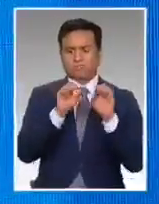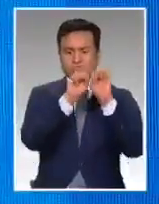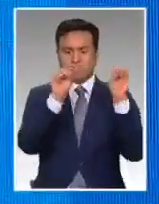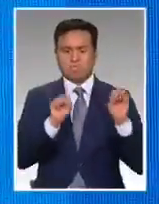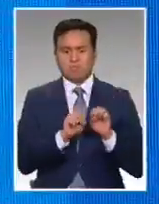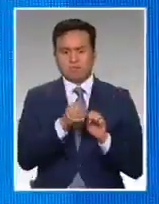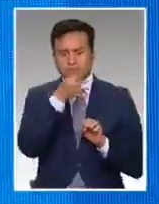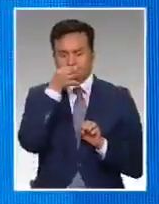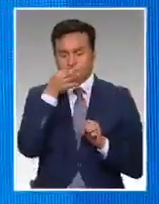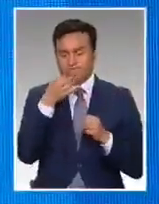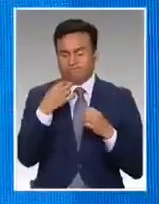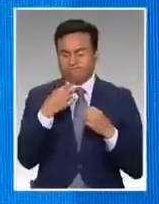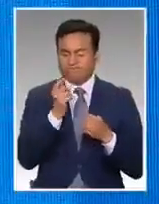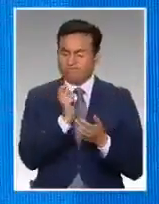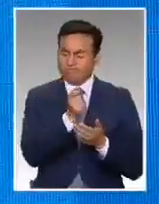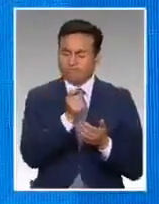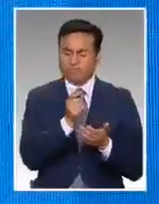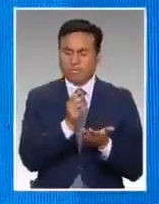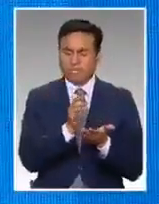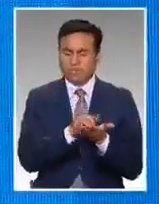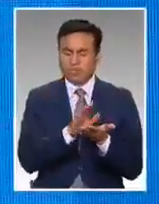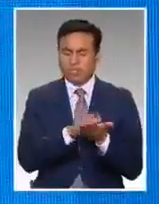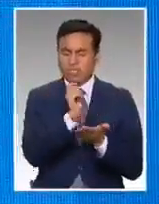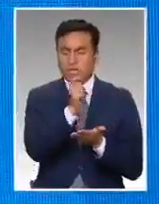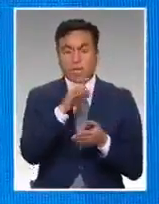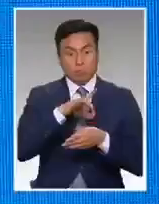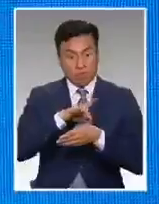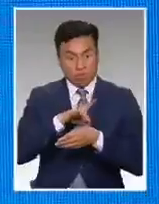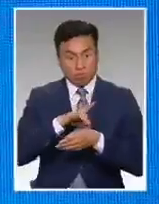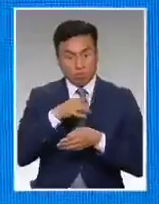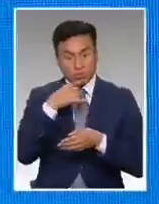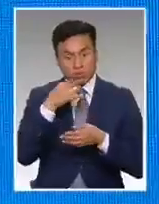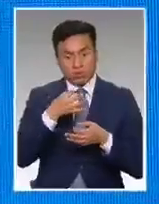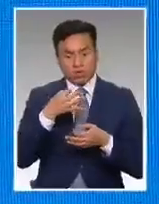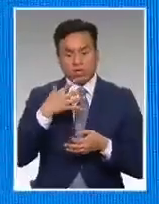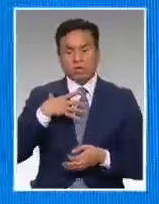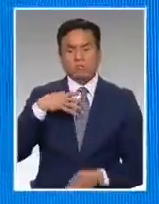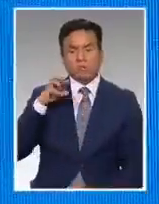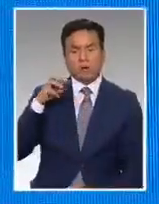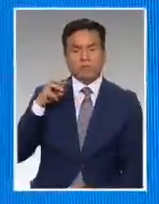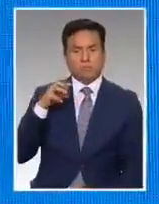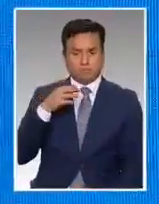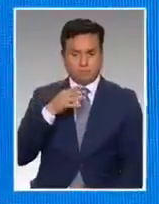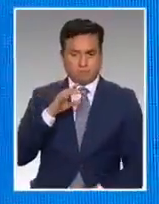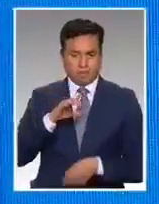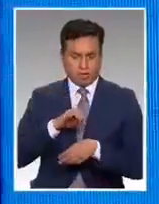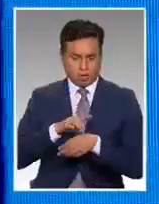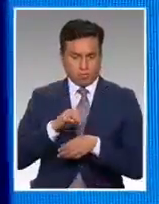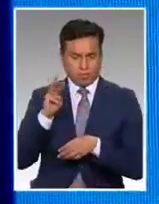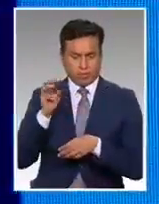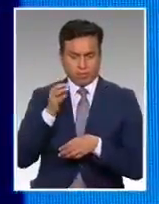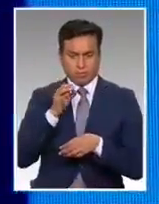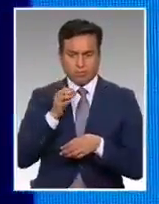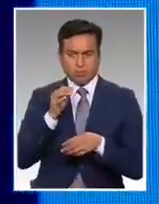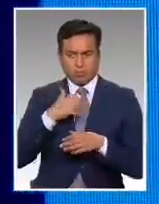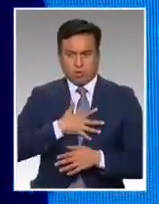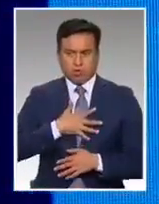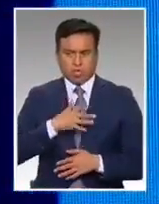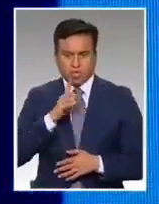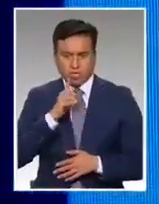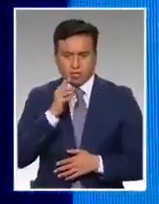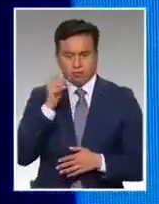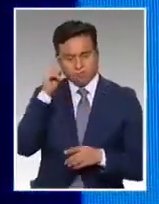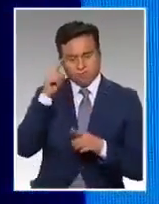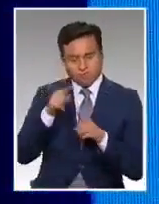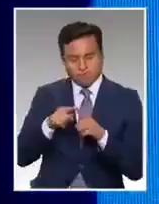de lucro inaceptable por pagar sus deudas en tercer lugar esos médicos honestos y soy hijo de médico tengo una vocación que yo no tengo está en vocación